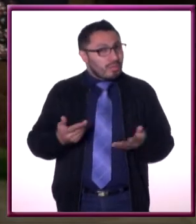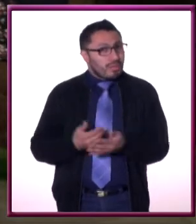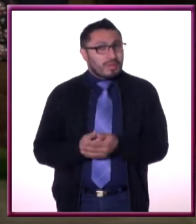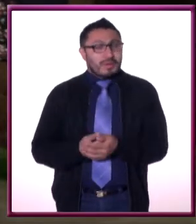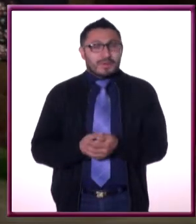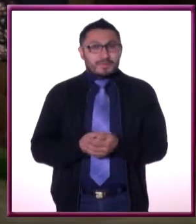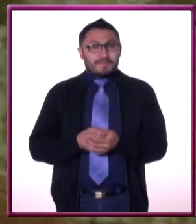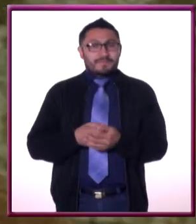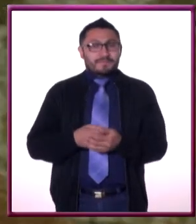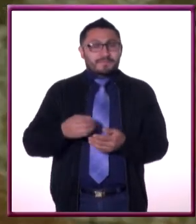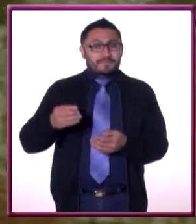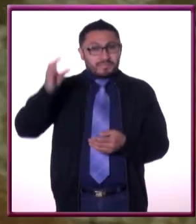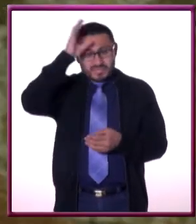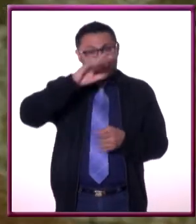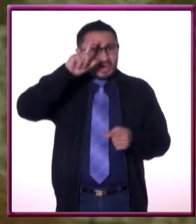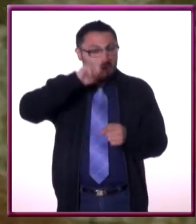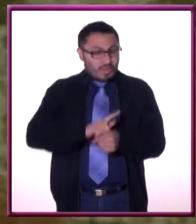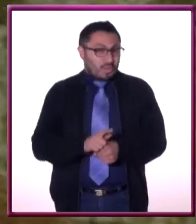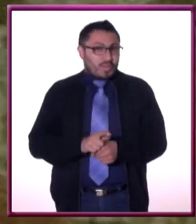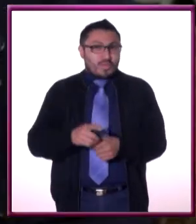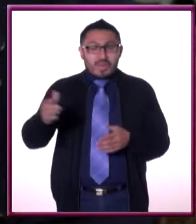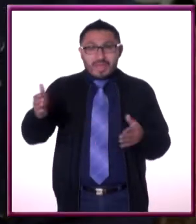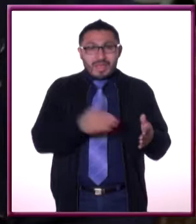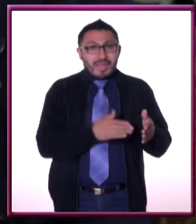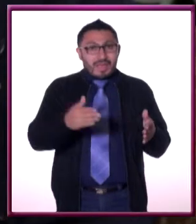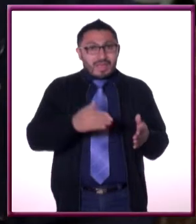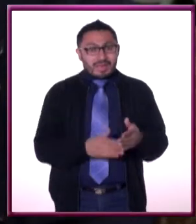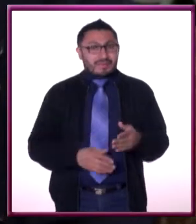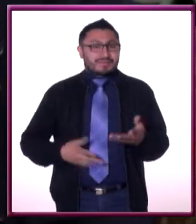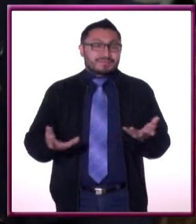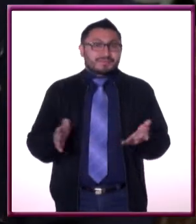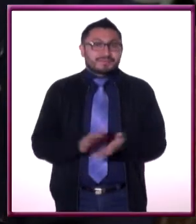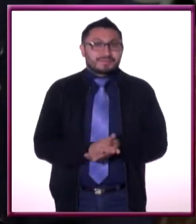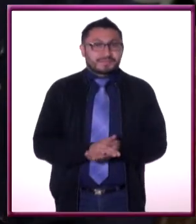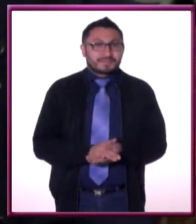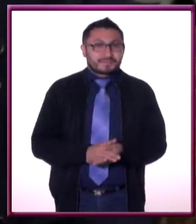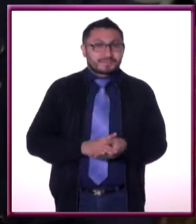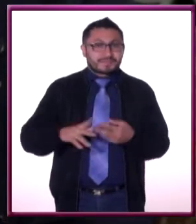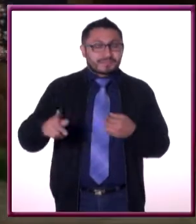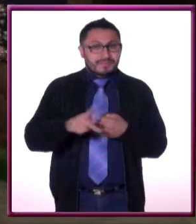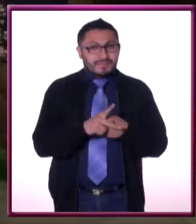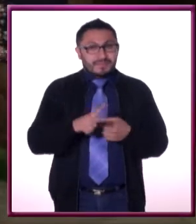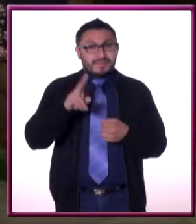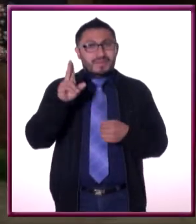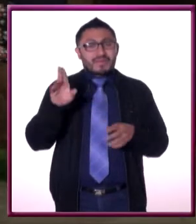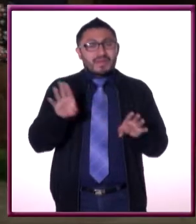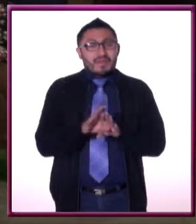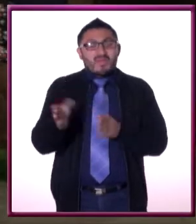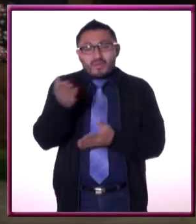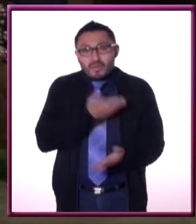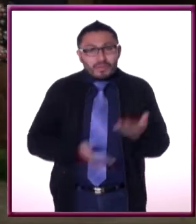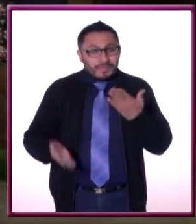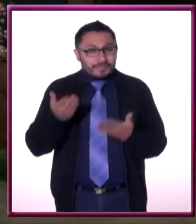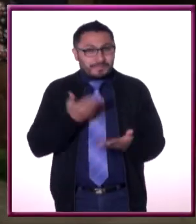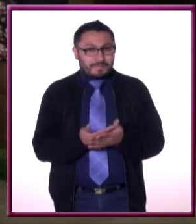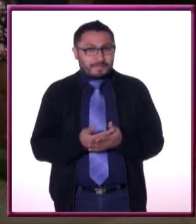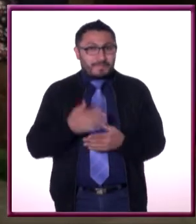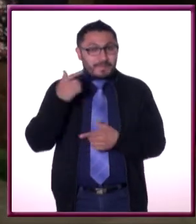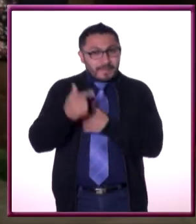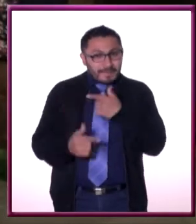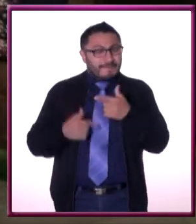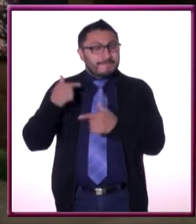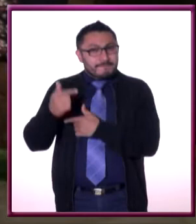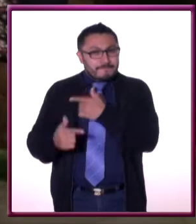legado cultural, un legado gastronómico de nuestro país que, bueno, pues se ha compartido generación